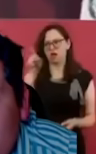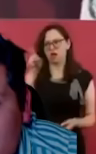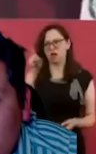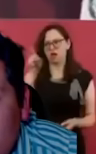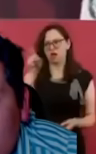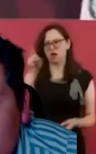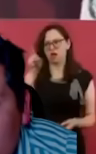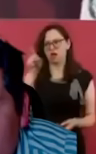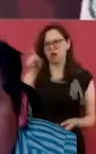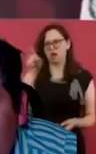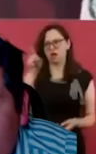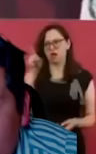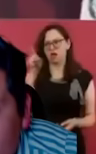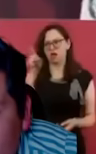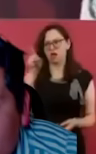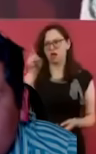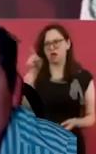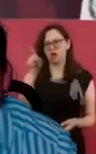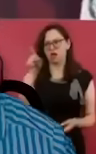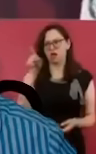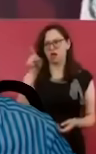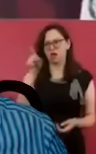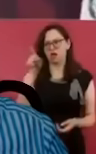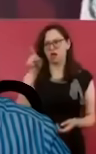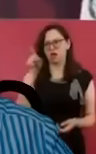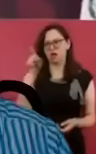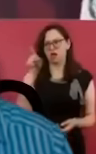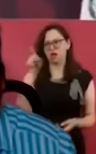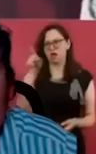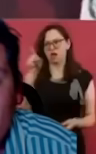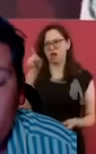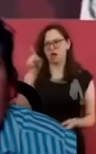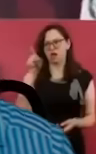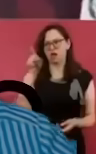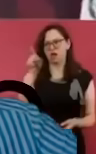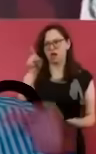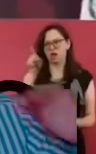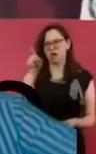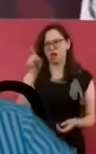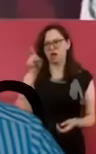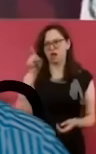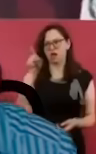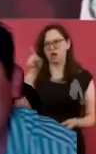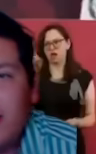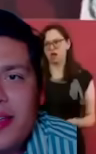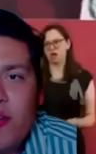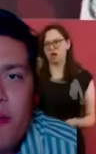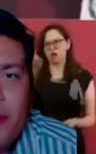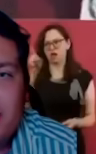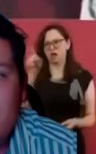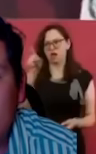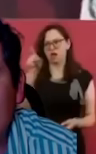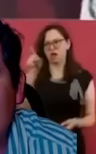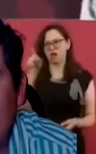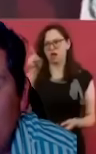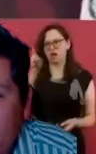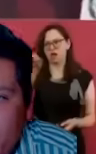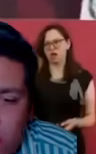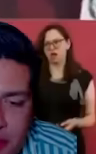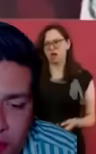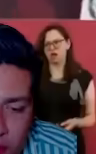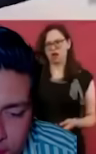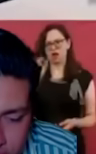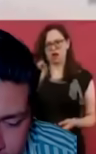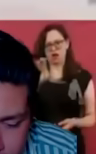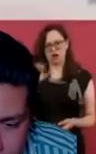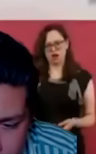ha estado en manos de unos cuantos mañosos que se sienten dueños de nuestro país. Escuchemos qué fue lo que dijo el presidente